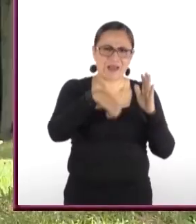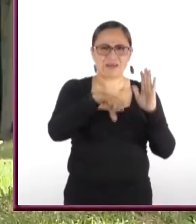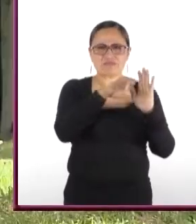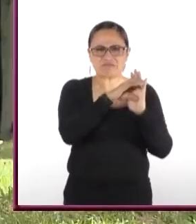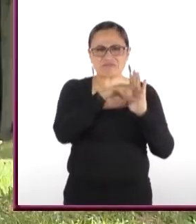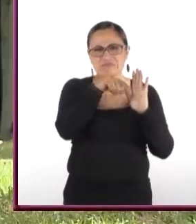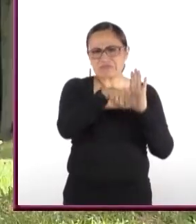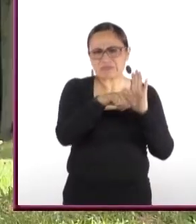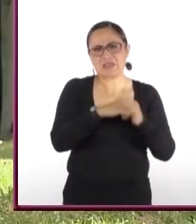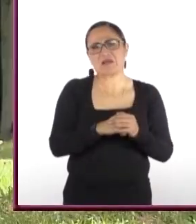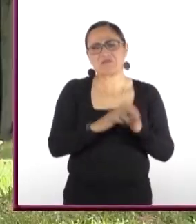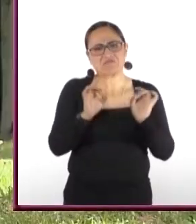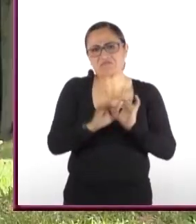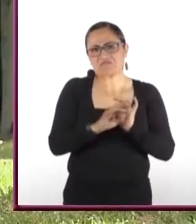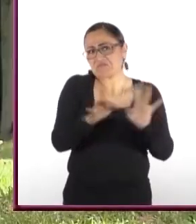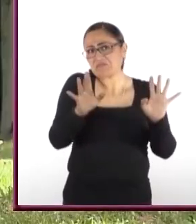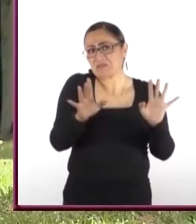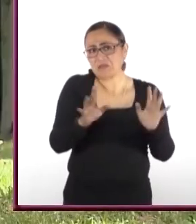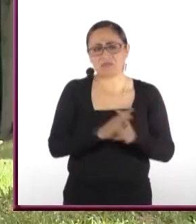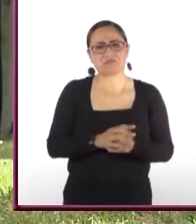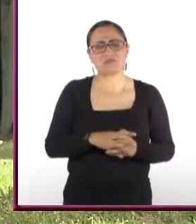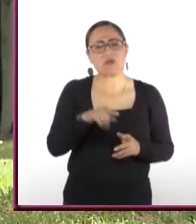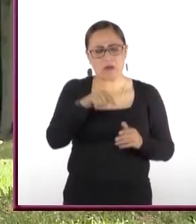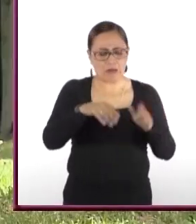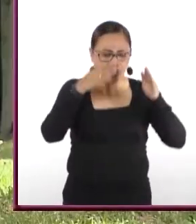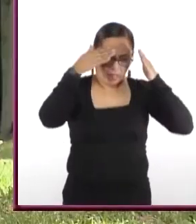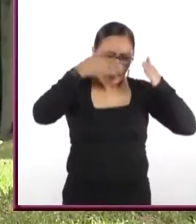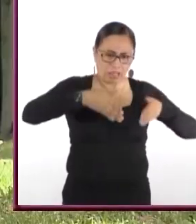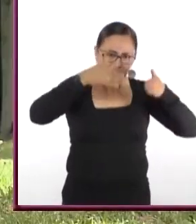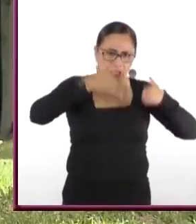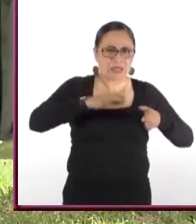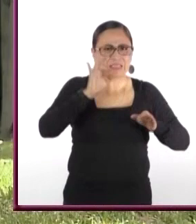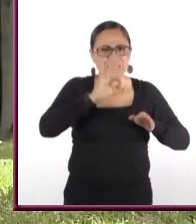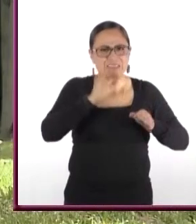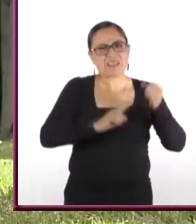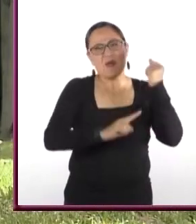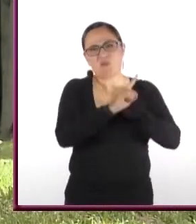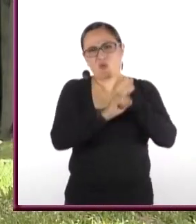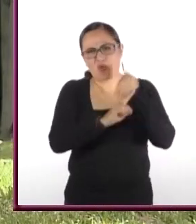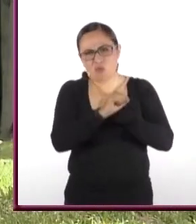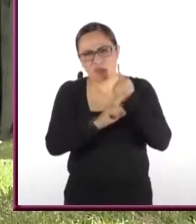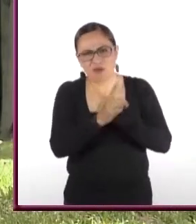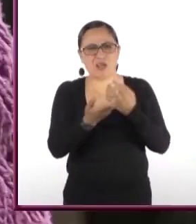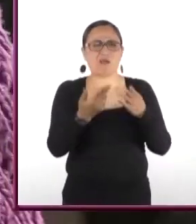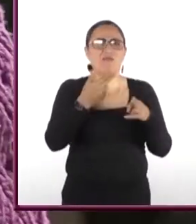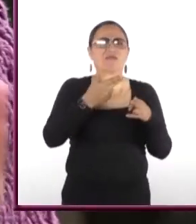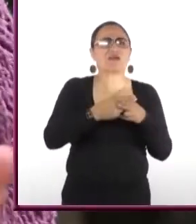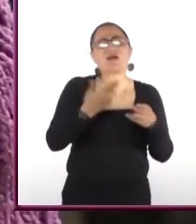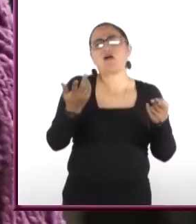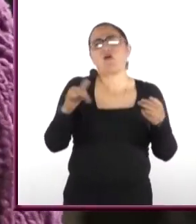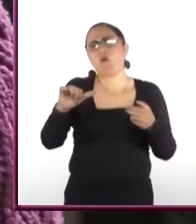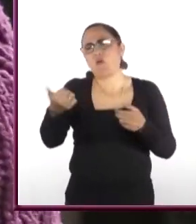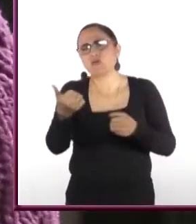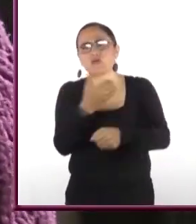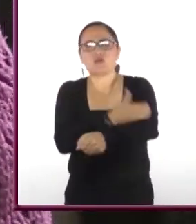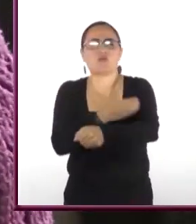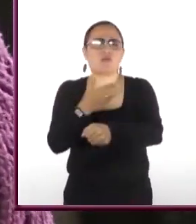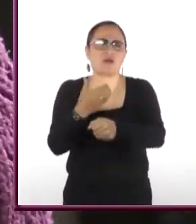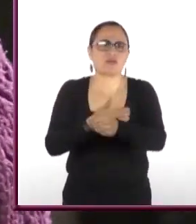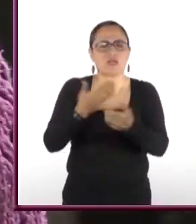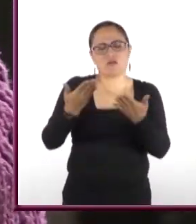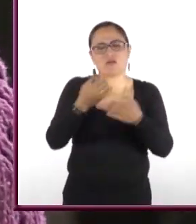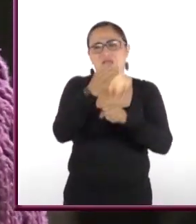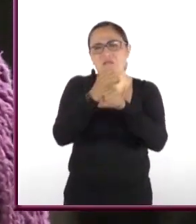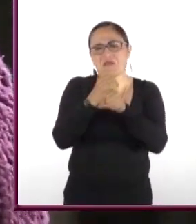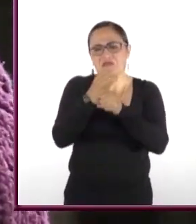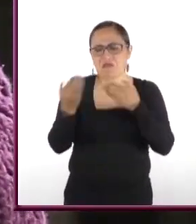cubículo, sino que surgen en cualquier momento del día. Trabajando en el cubículo, pues nos enteramos de los problemas, de hasta dónde se ha llegado, qué han hecho los